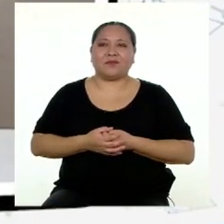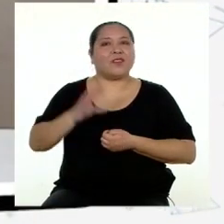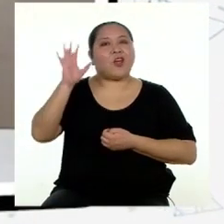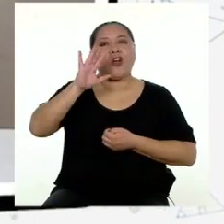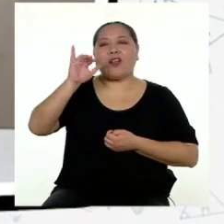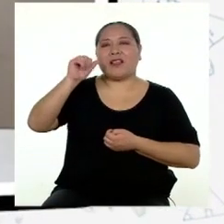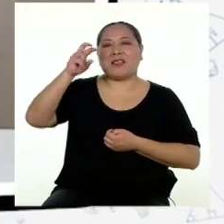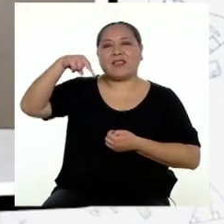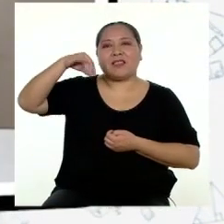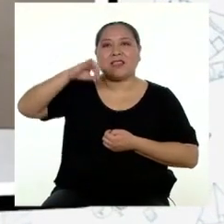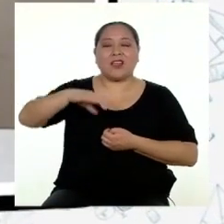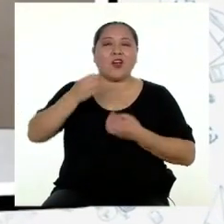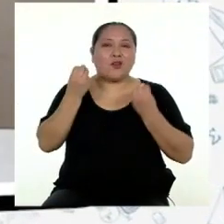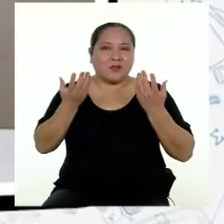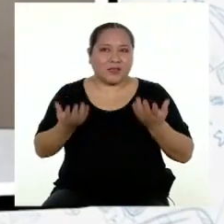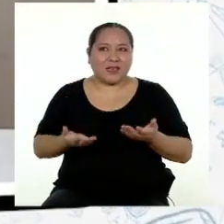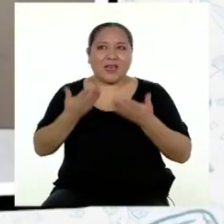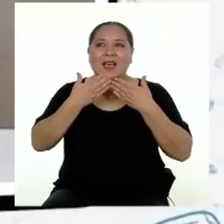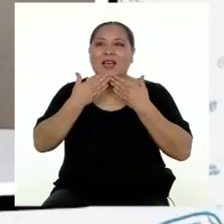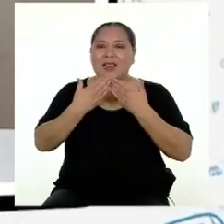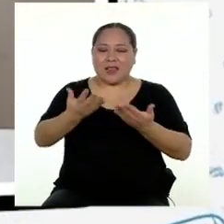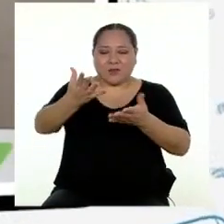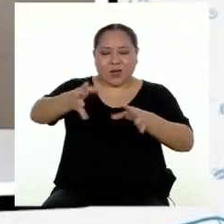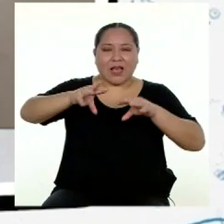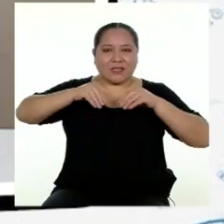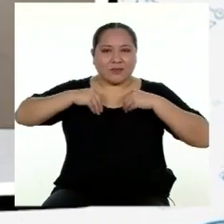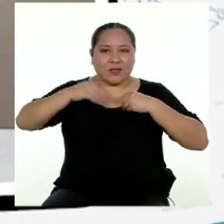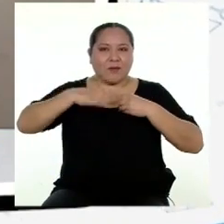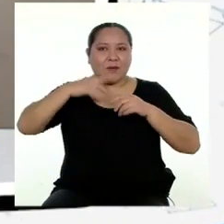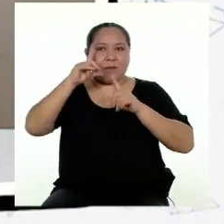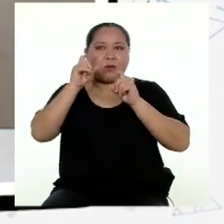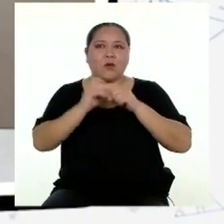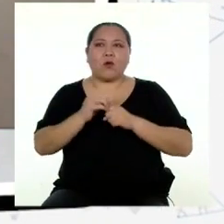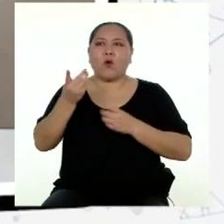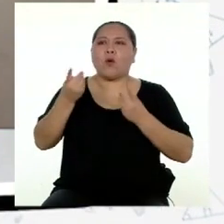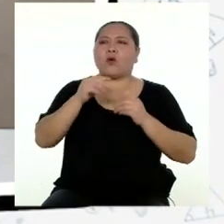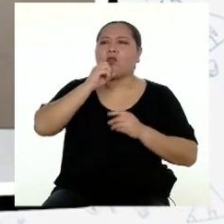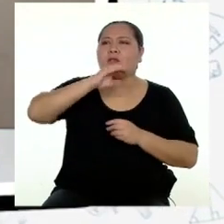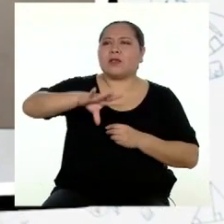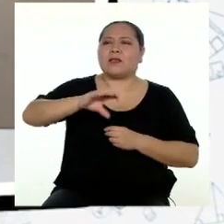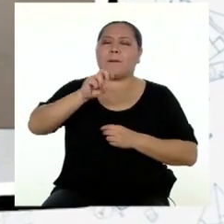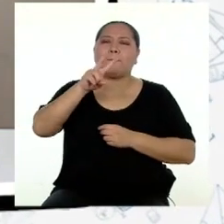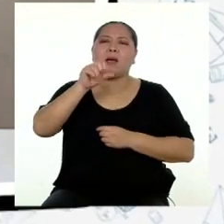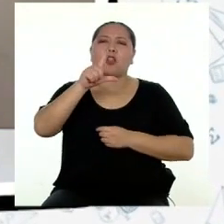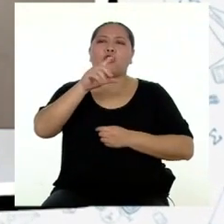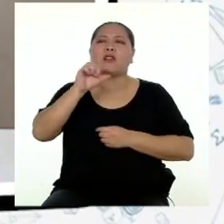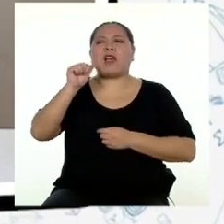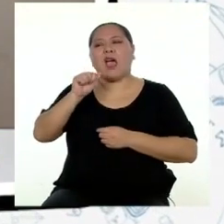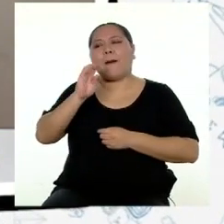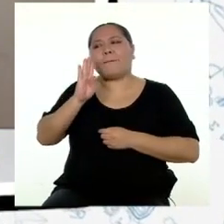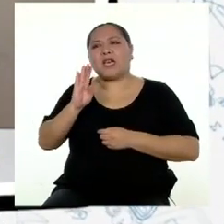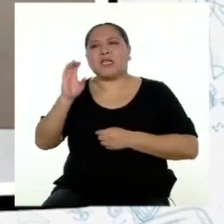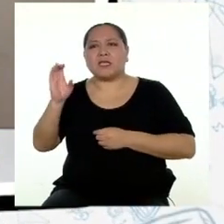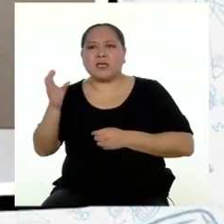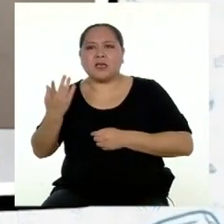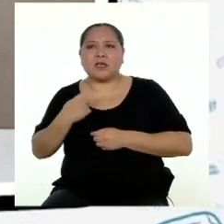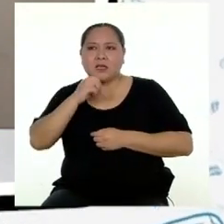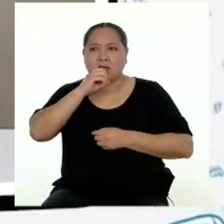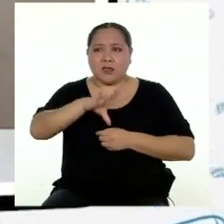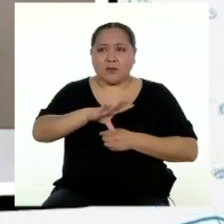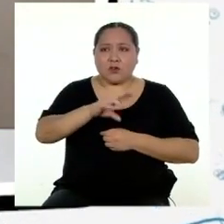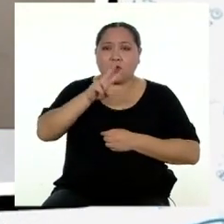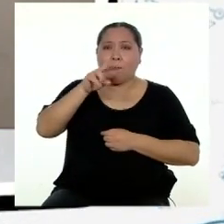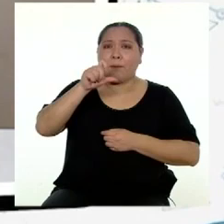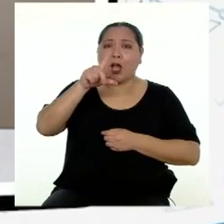Hola Yanira, ¿qué tal? Gracias por recibir mi pregunta. Cuando estás diciendo valores A, B y C, estamos hablando de